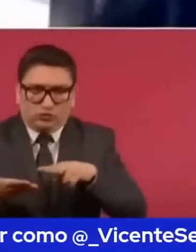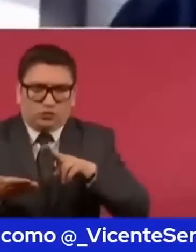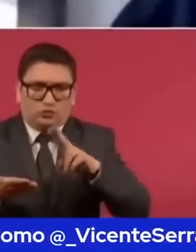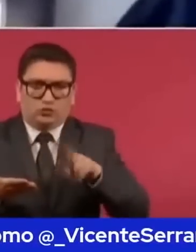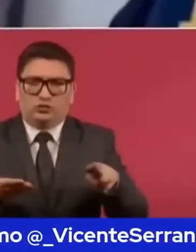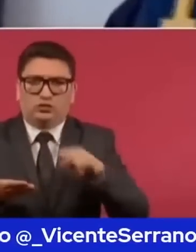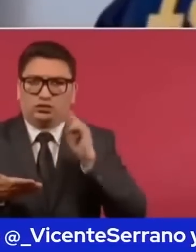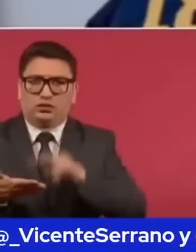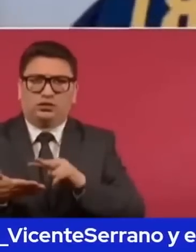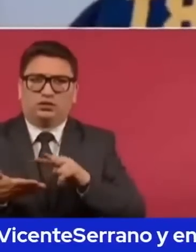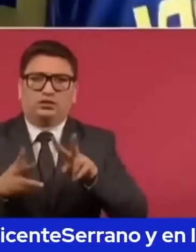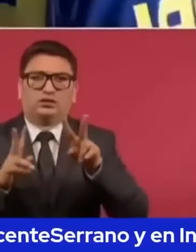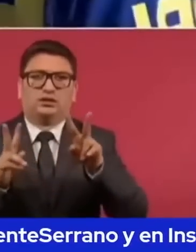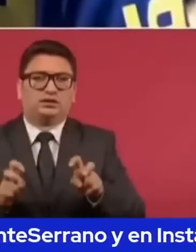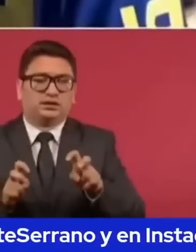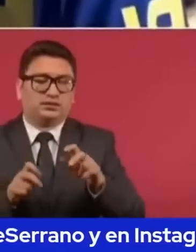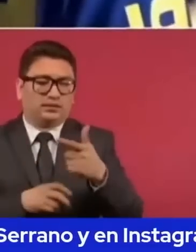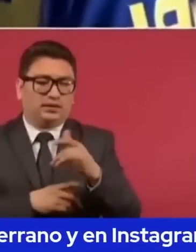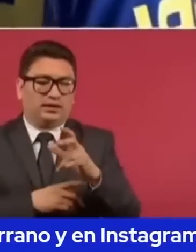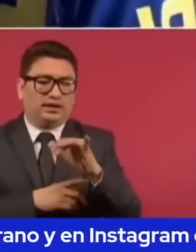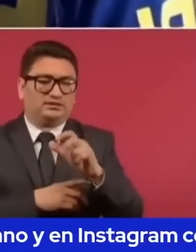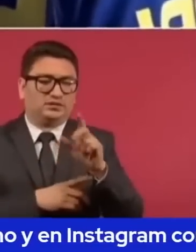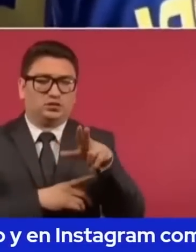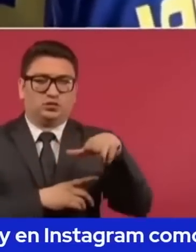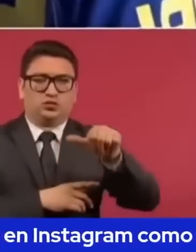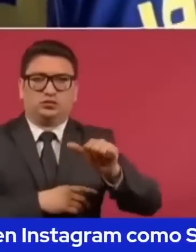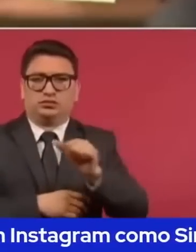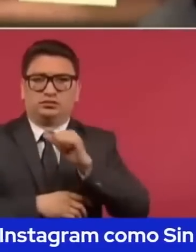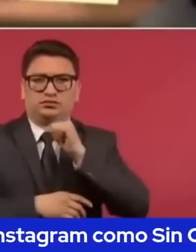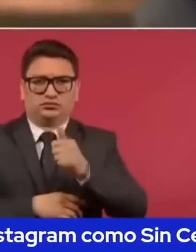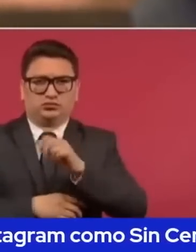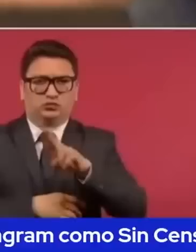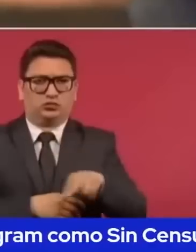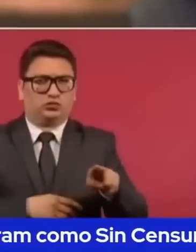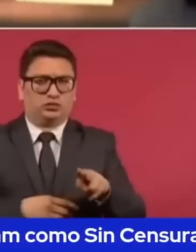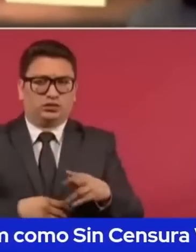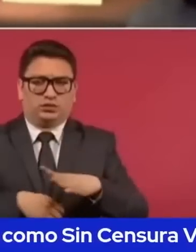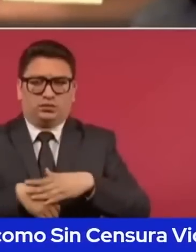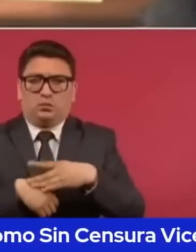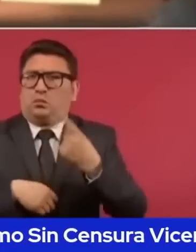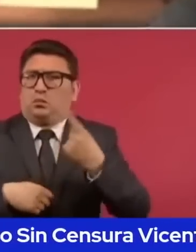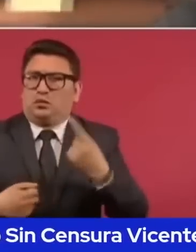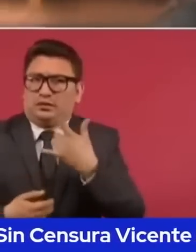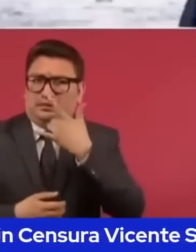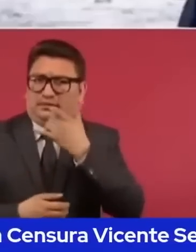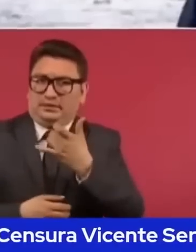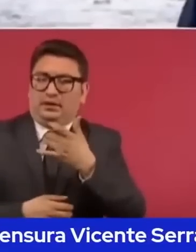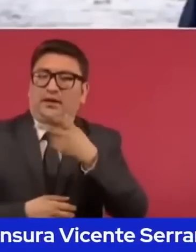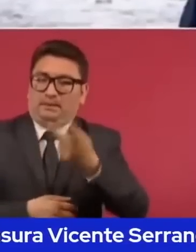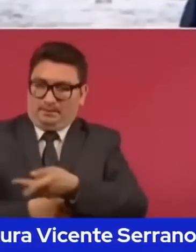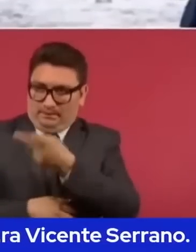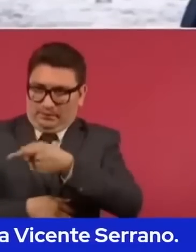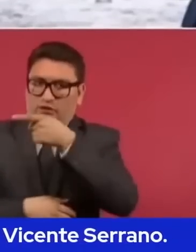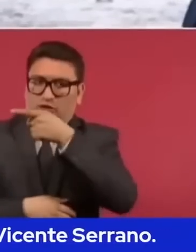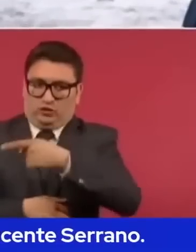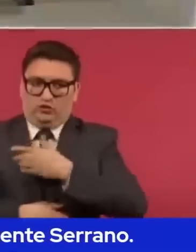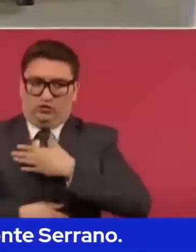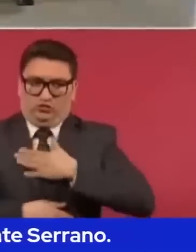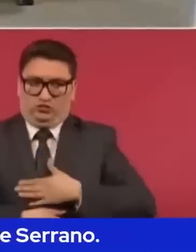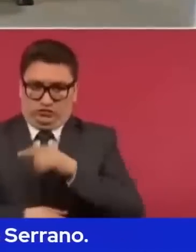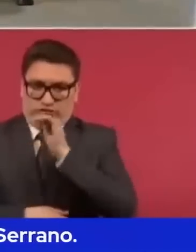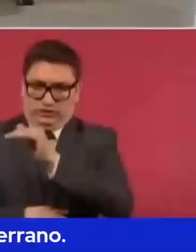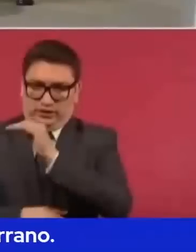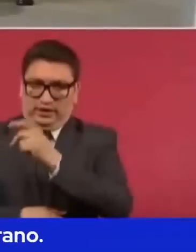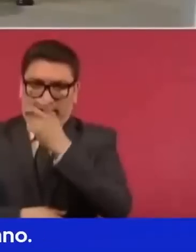SARC sobre García Luna. ¿Por qué? Tenemos que preguntarle al Departamento de Justicia, y eso